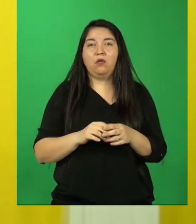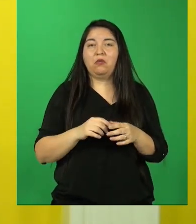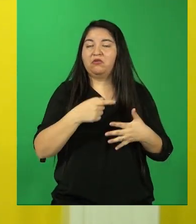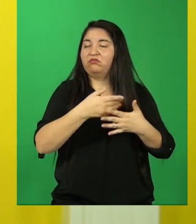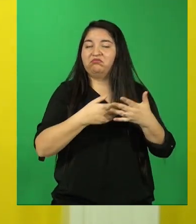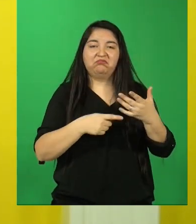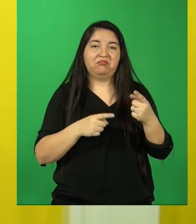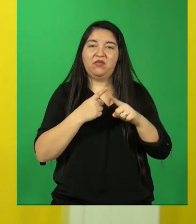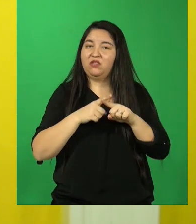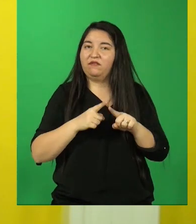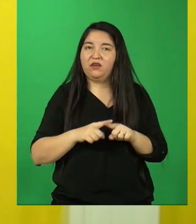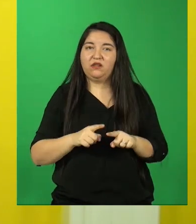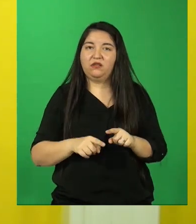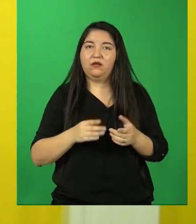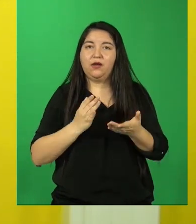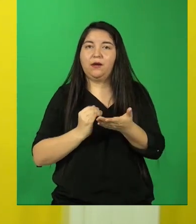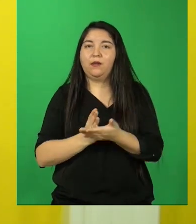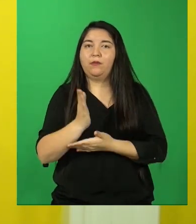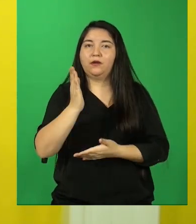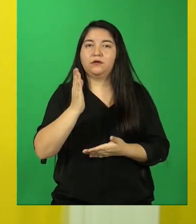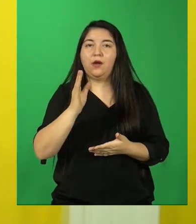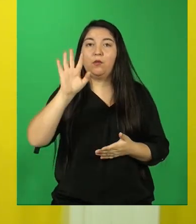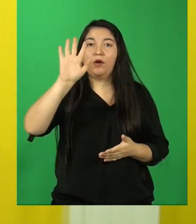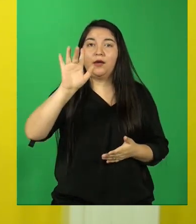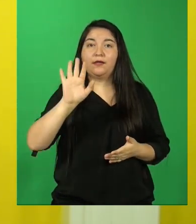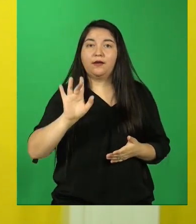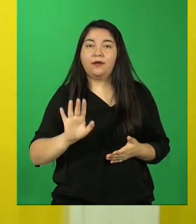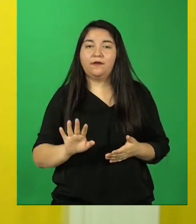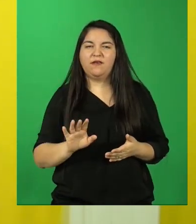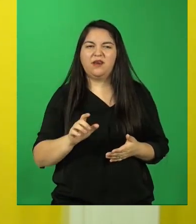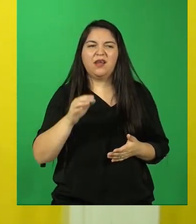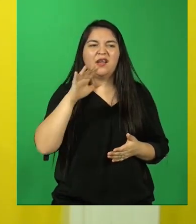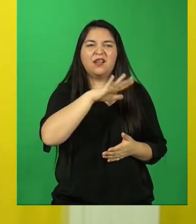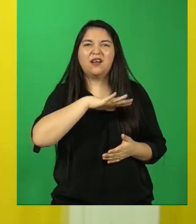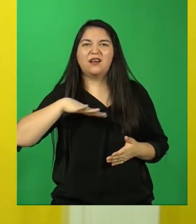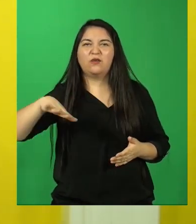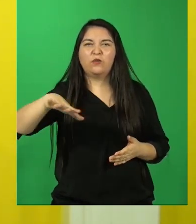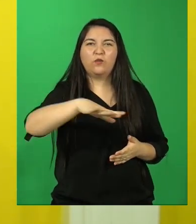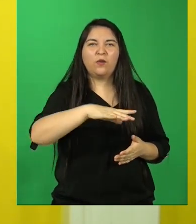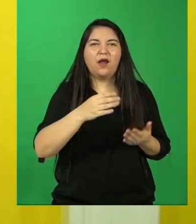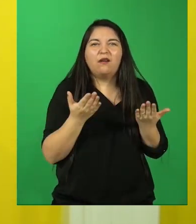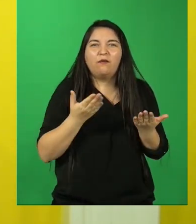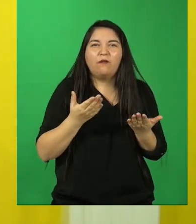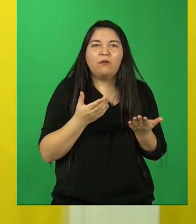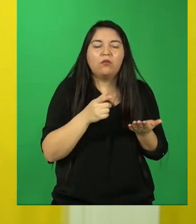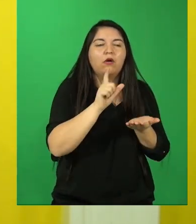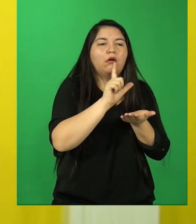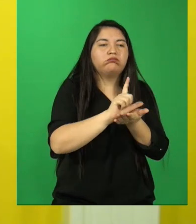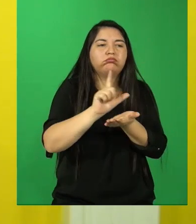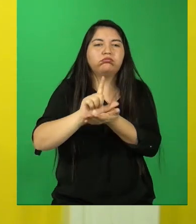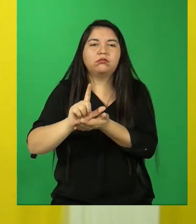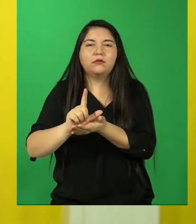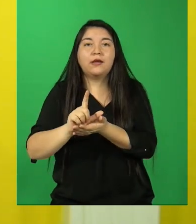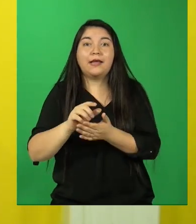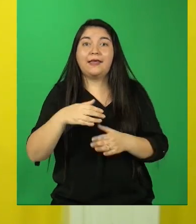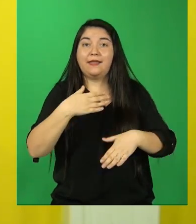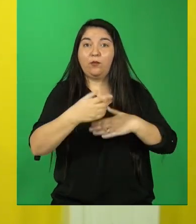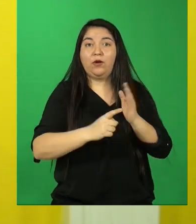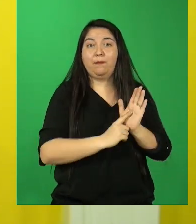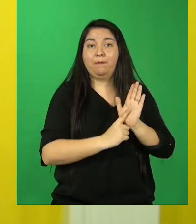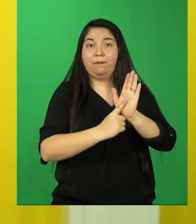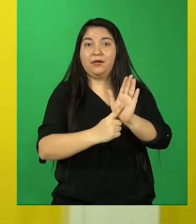mucho tiempo. Describen después el lugar y presentan a los